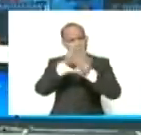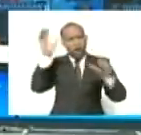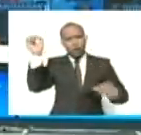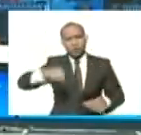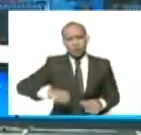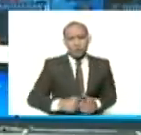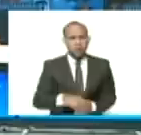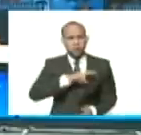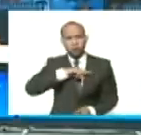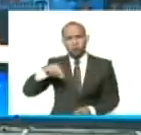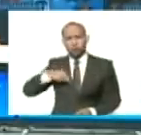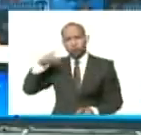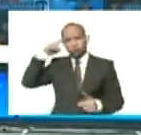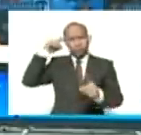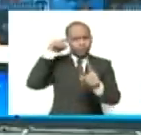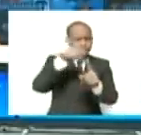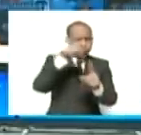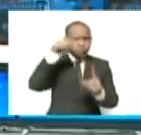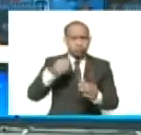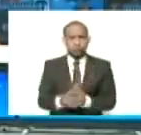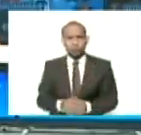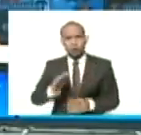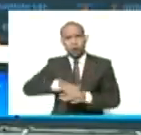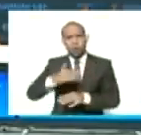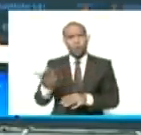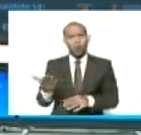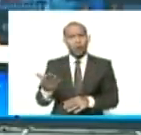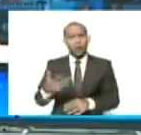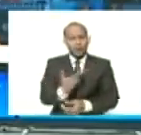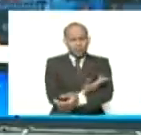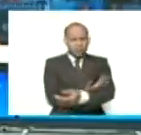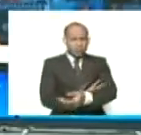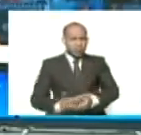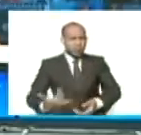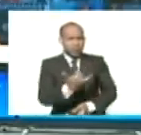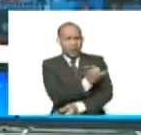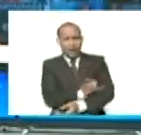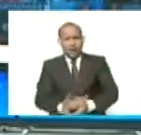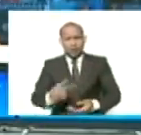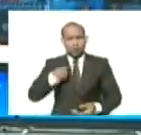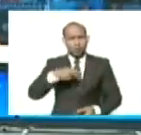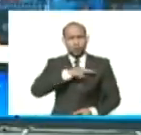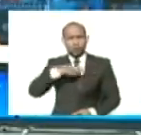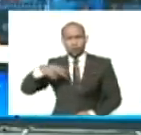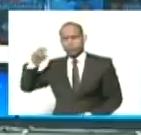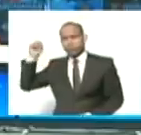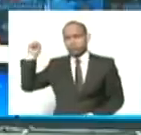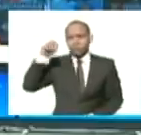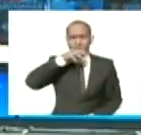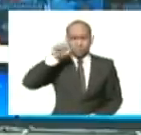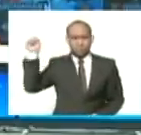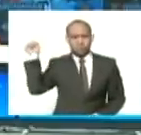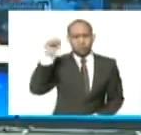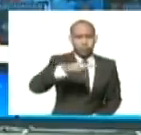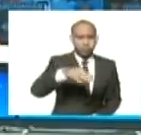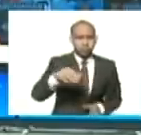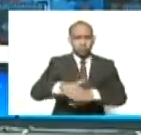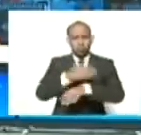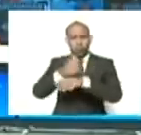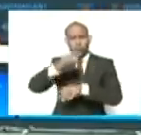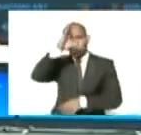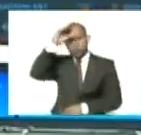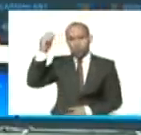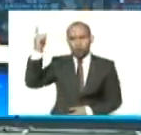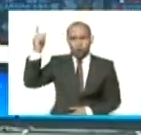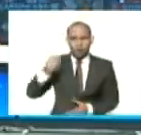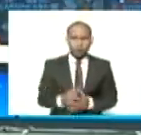que concentrarnos, porque es la herida más profunda de las bombas que nos lanzó Donald Trump. Es